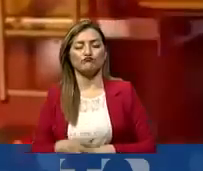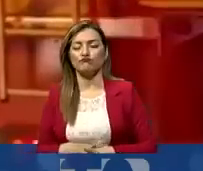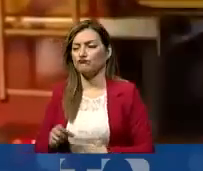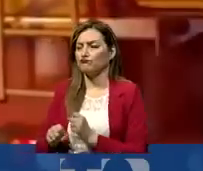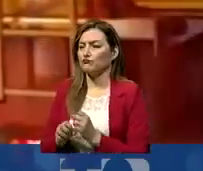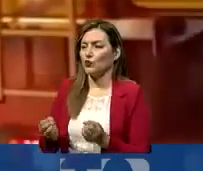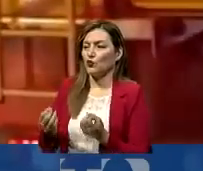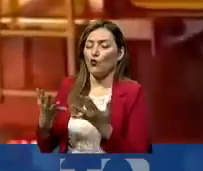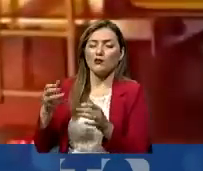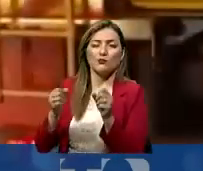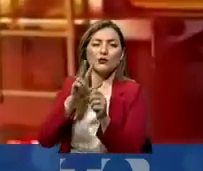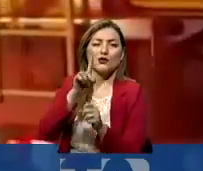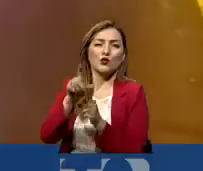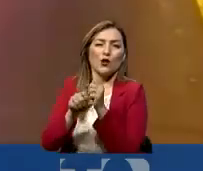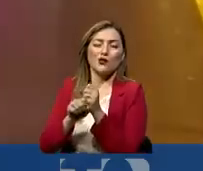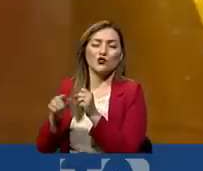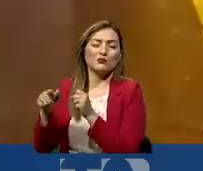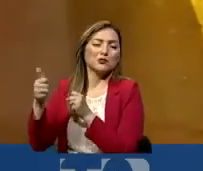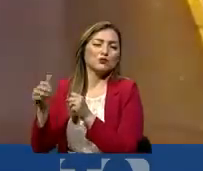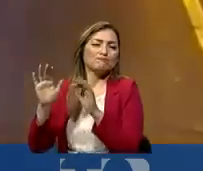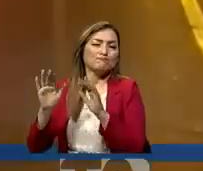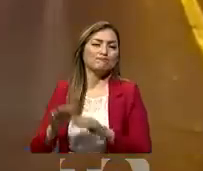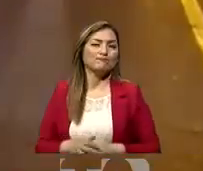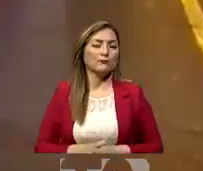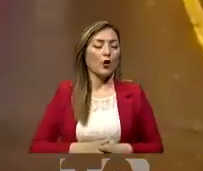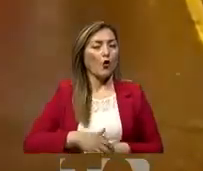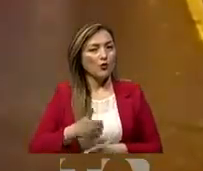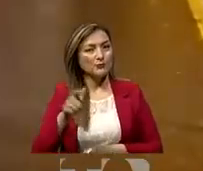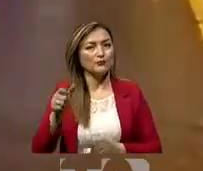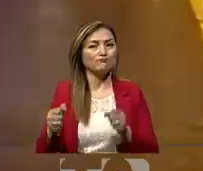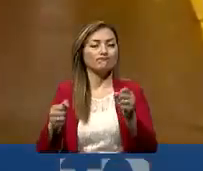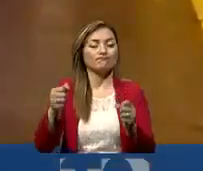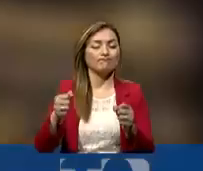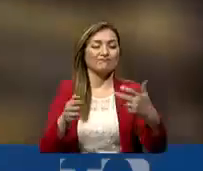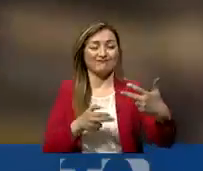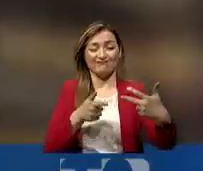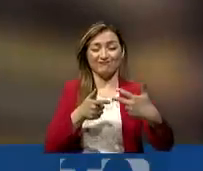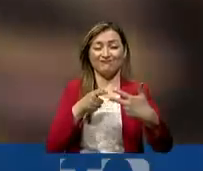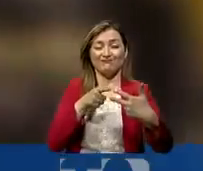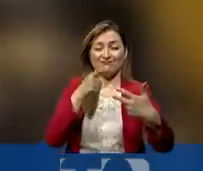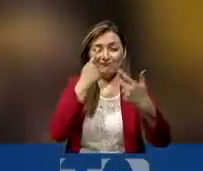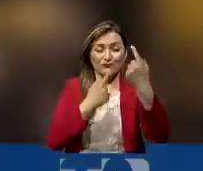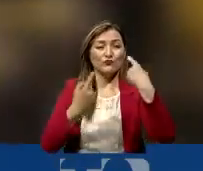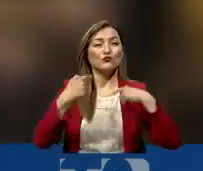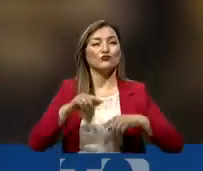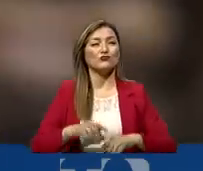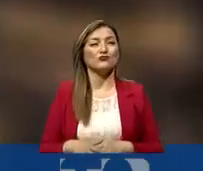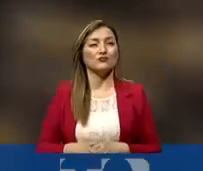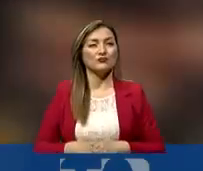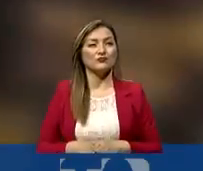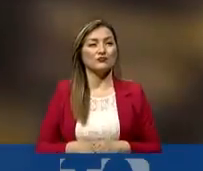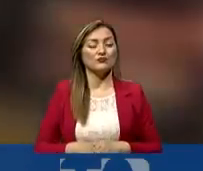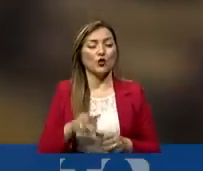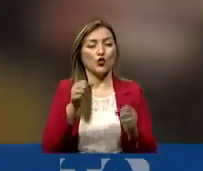El conductor tenemos que tiene 31 años, el otro señor no. Una persona más, copiloto de la camioneta, resultó herida. En tanto, su